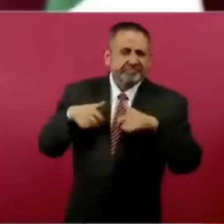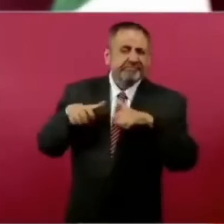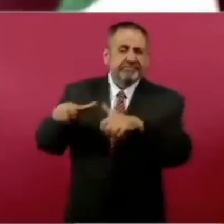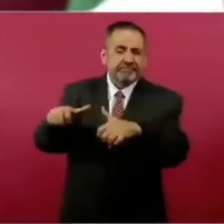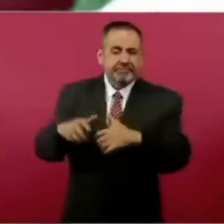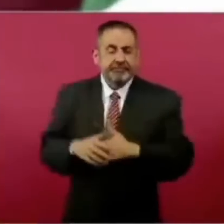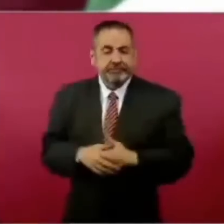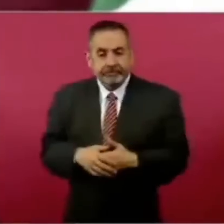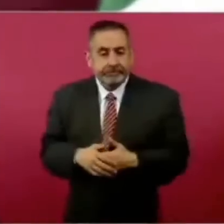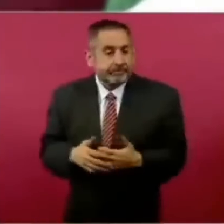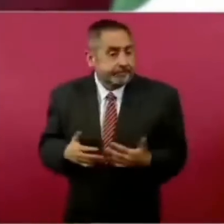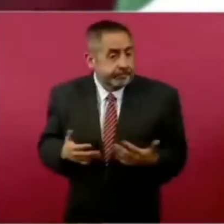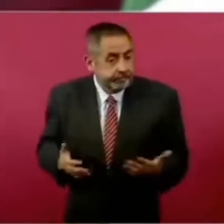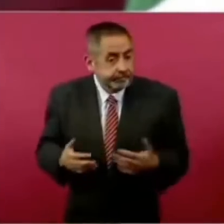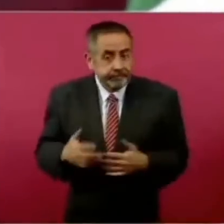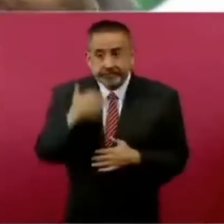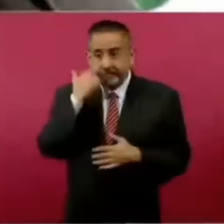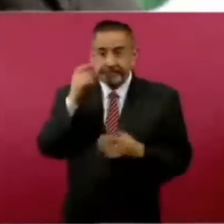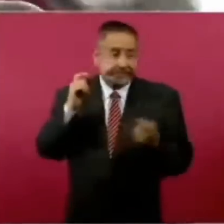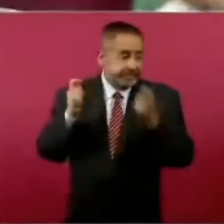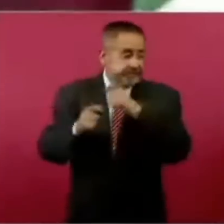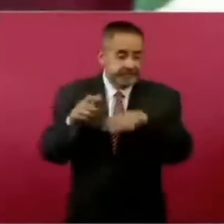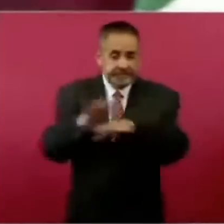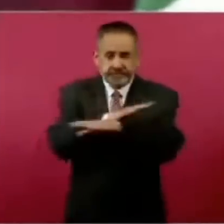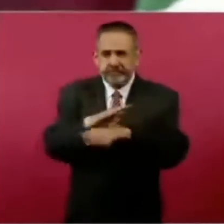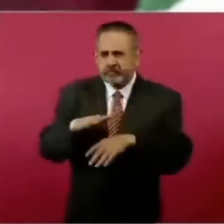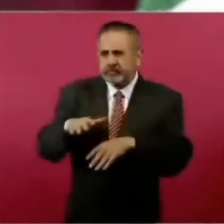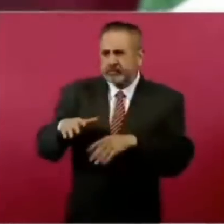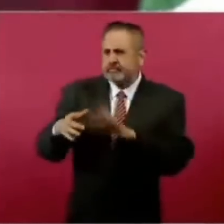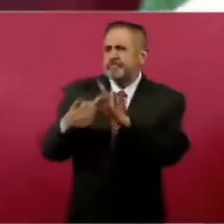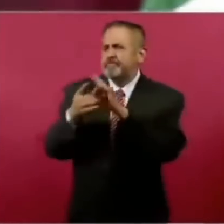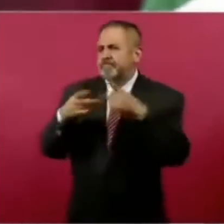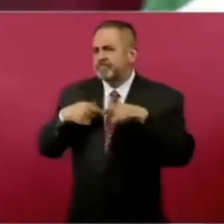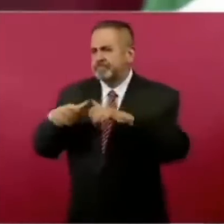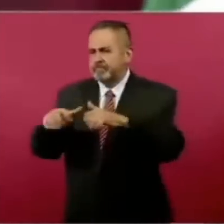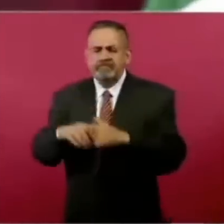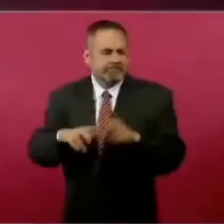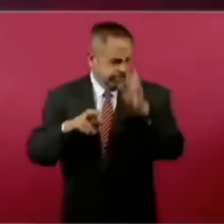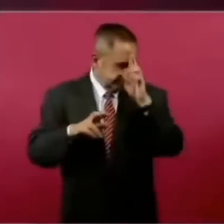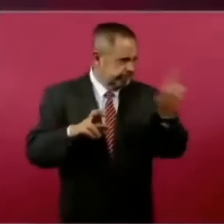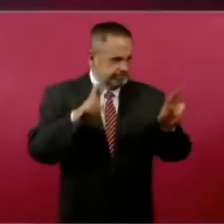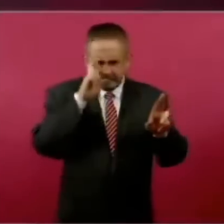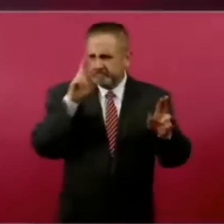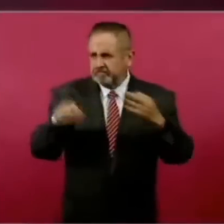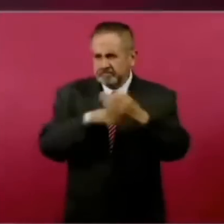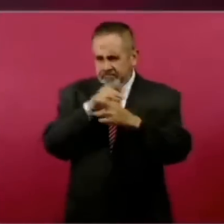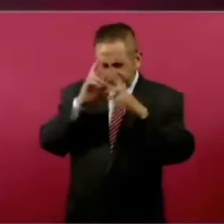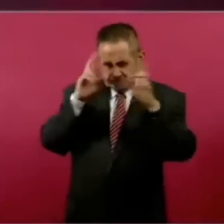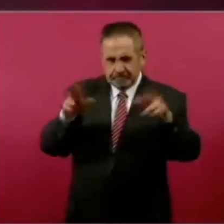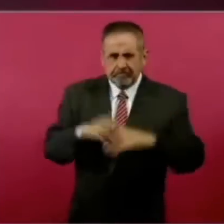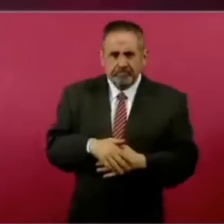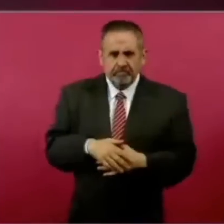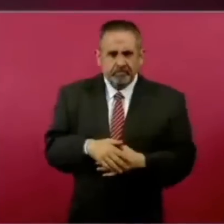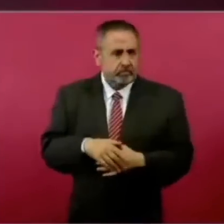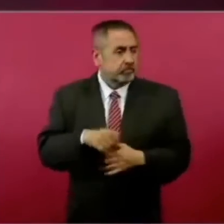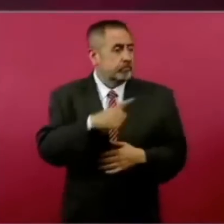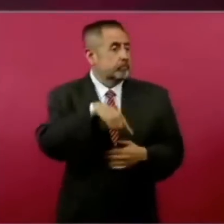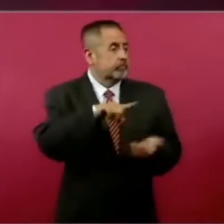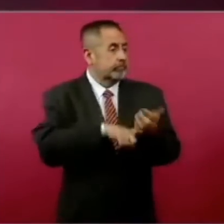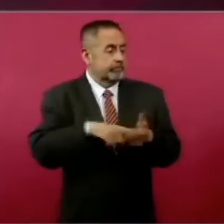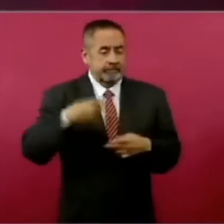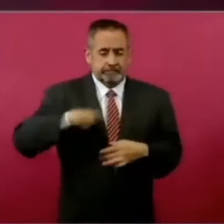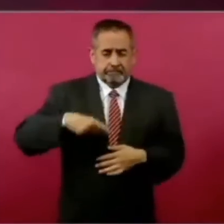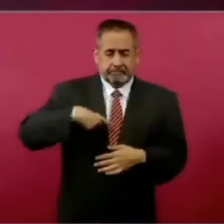Entonces, para transformar el pueblo, respetar a todos, porque también no todo el que tiene es